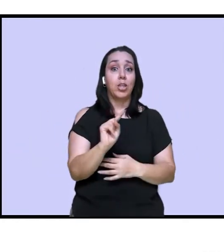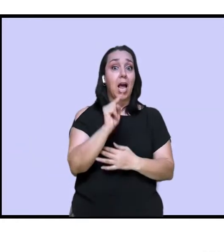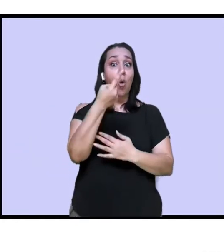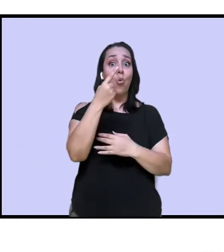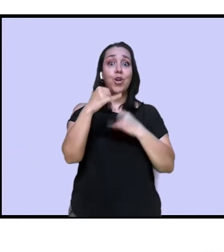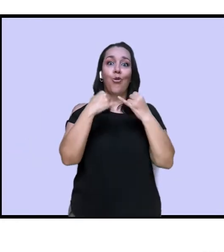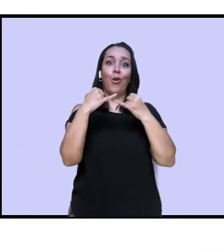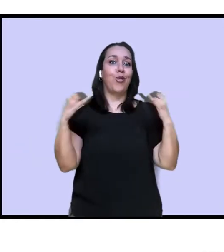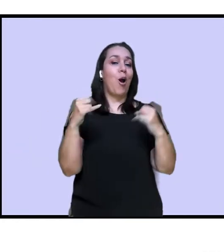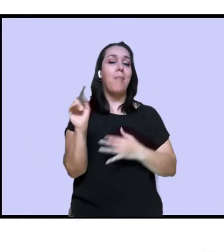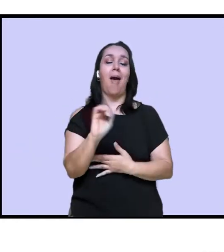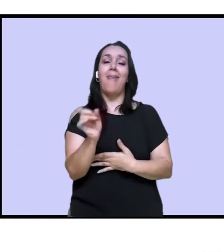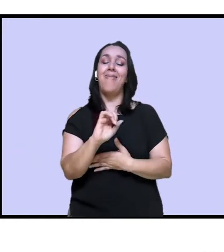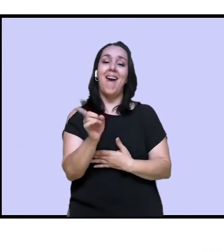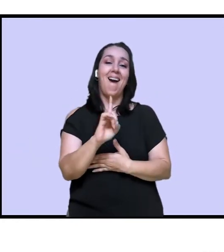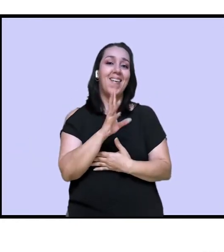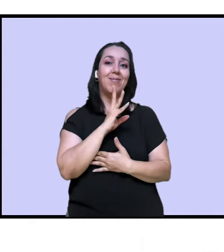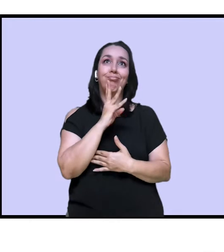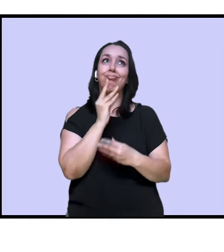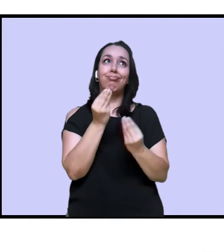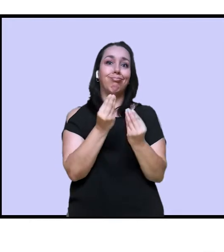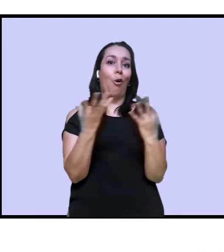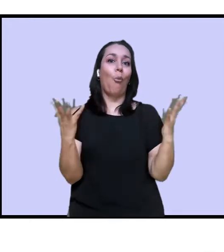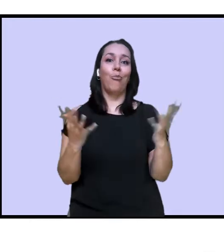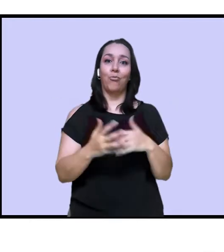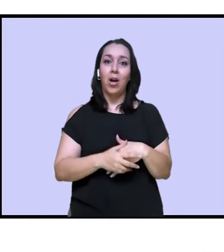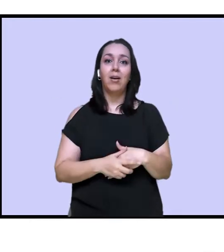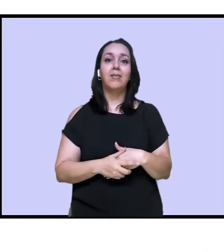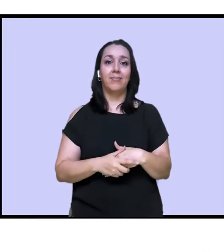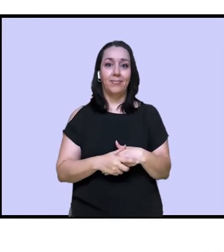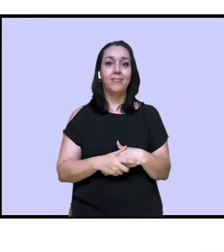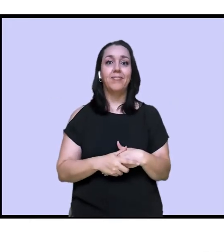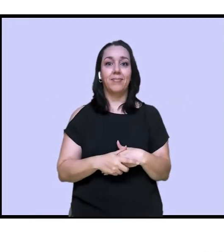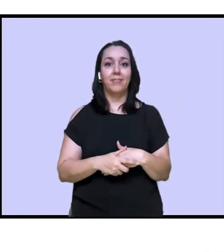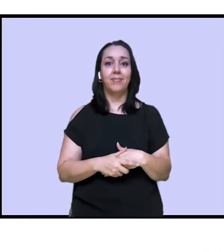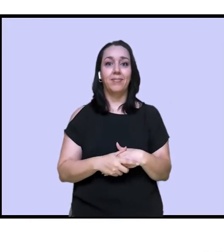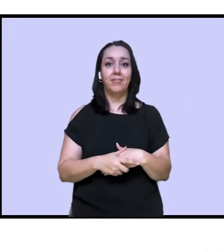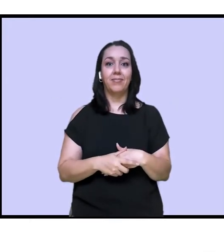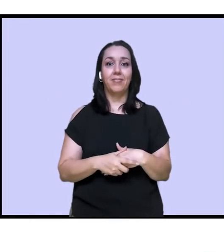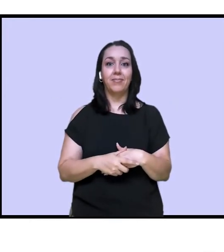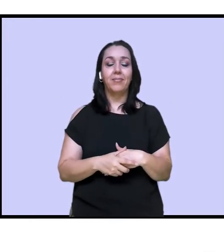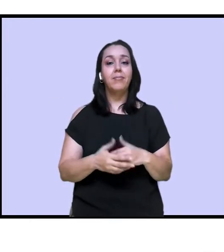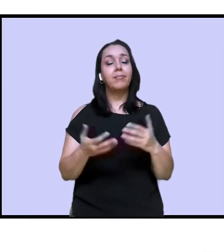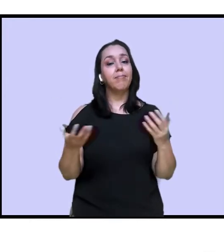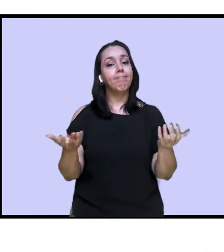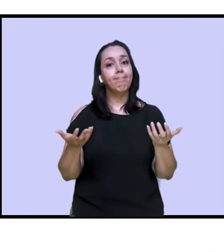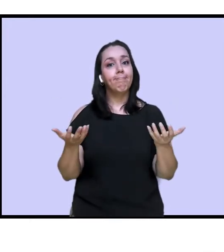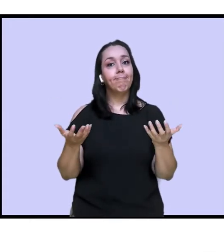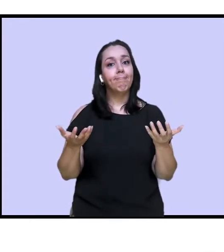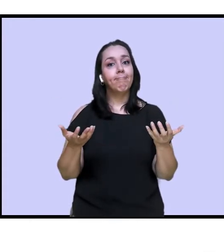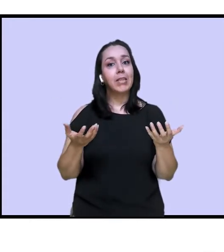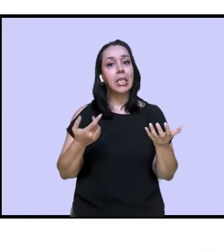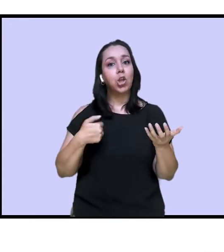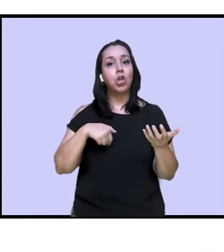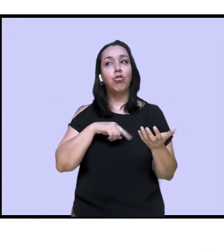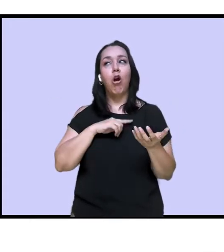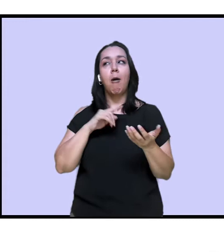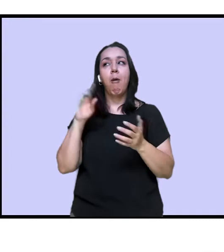pero no es el único que se habla en el país, y obviamente que no